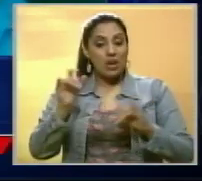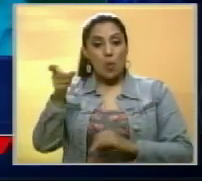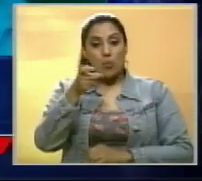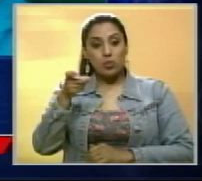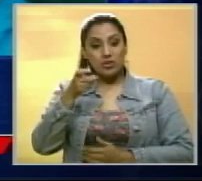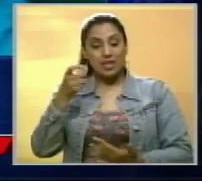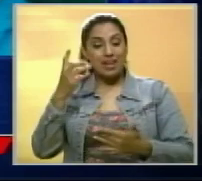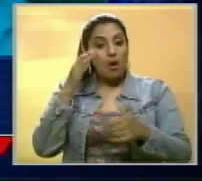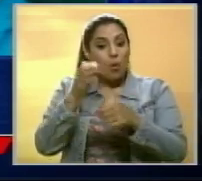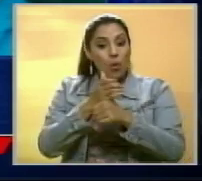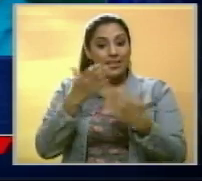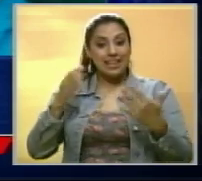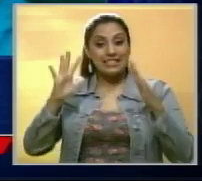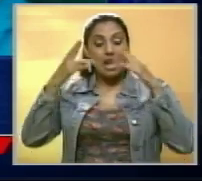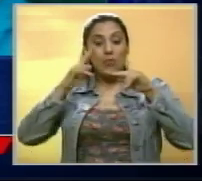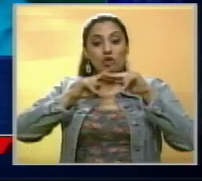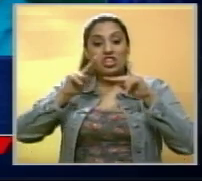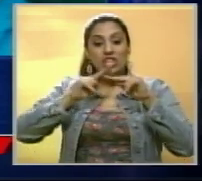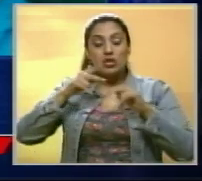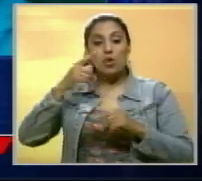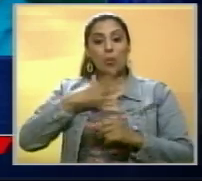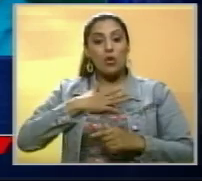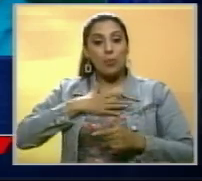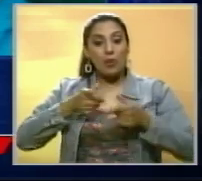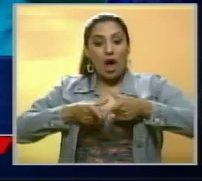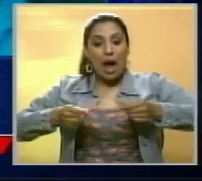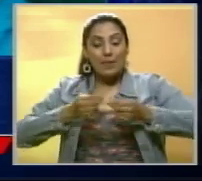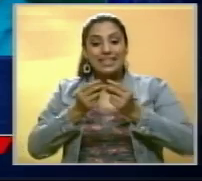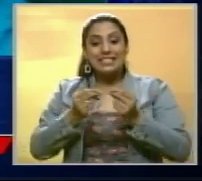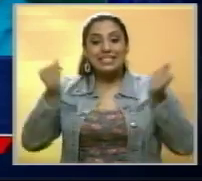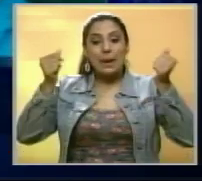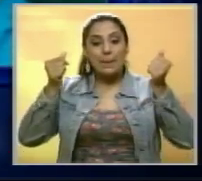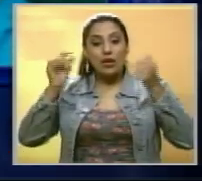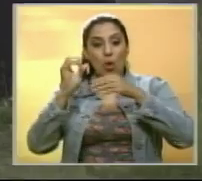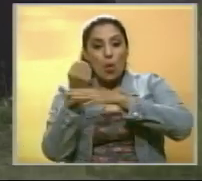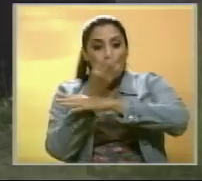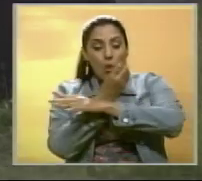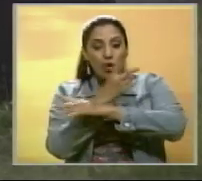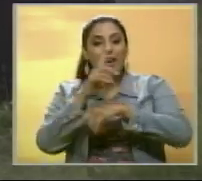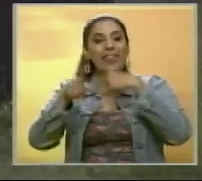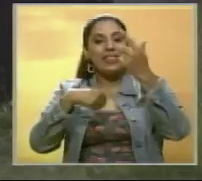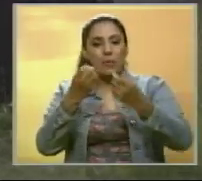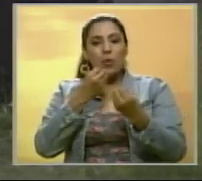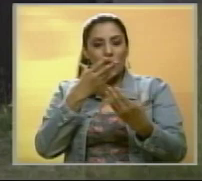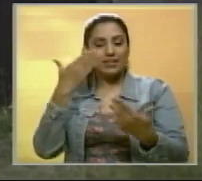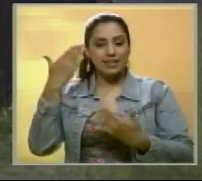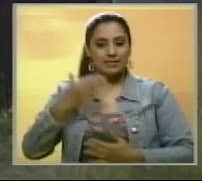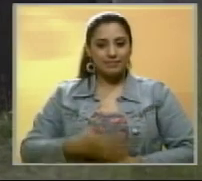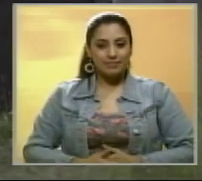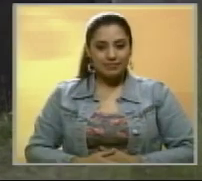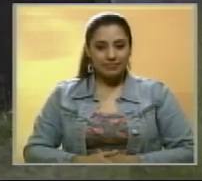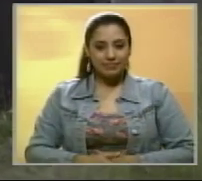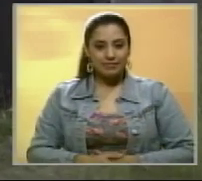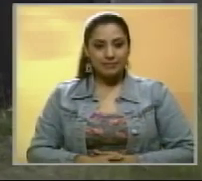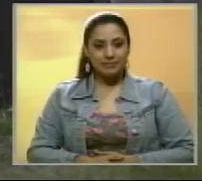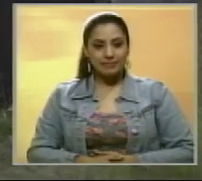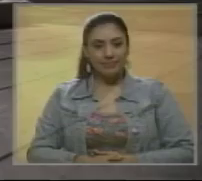búsqueda. Hallado con vida, niño japonés que se había perdido en un bosque. Los detalles en breve.